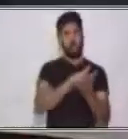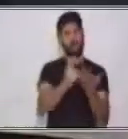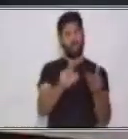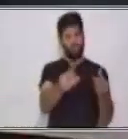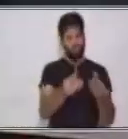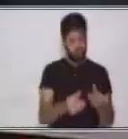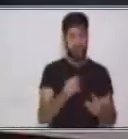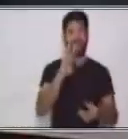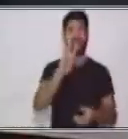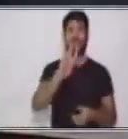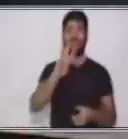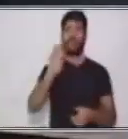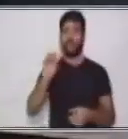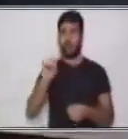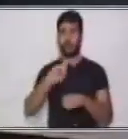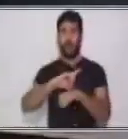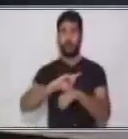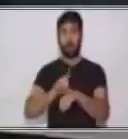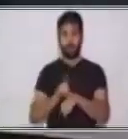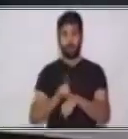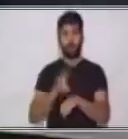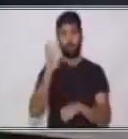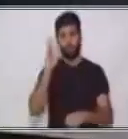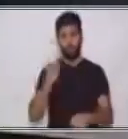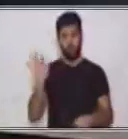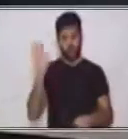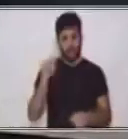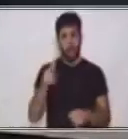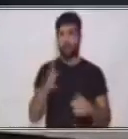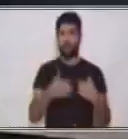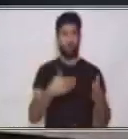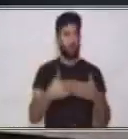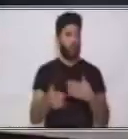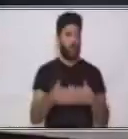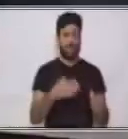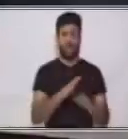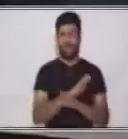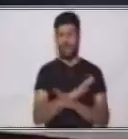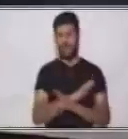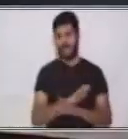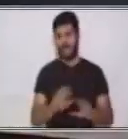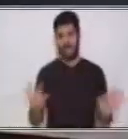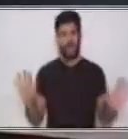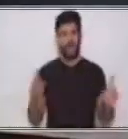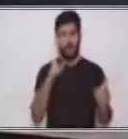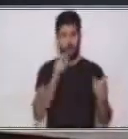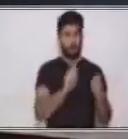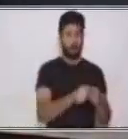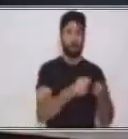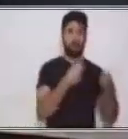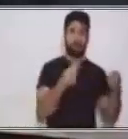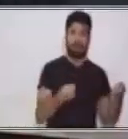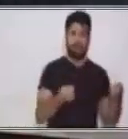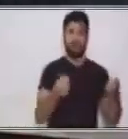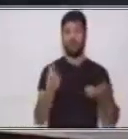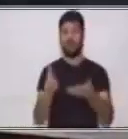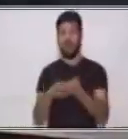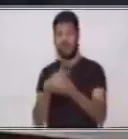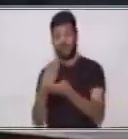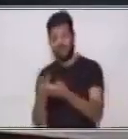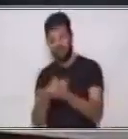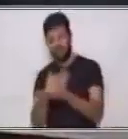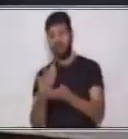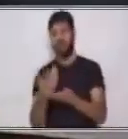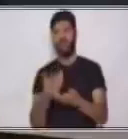diarios. ¿Qué lectura me pueden decir? La que ustedes quieran. Puede ser cualquier tipo de lectura, puede ser un periódico, puede ser una revista, puede ser un